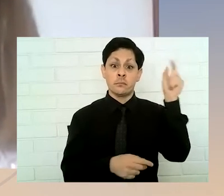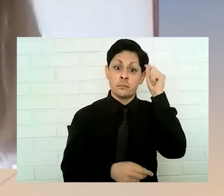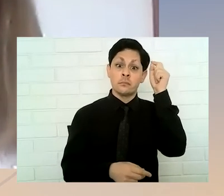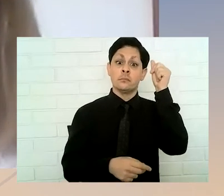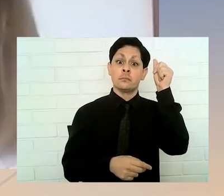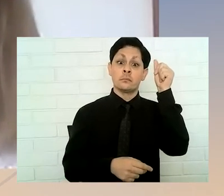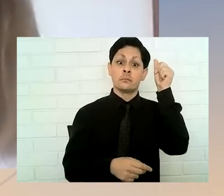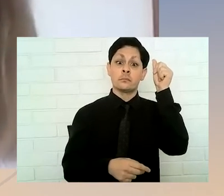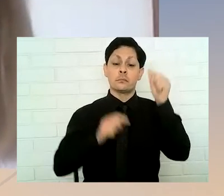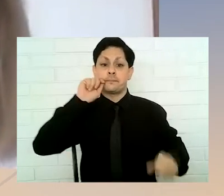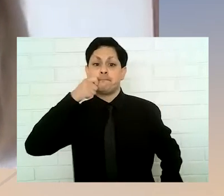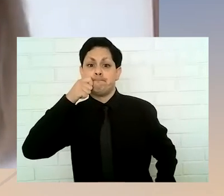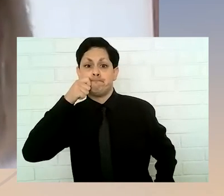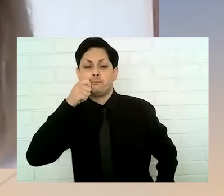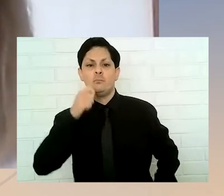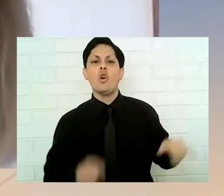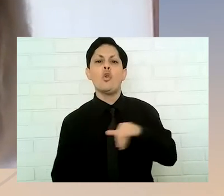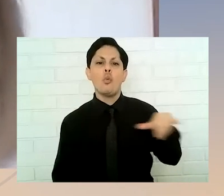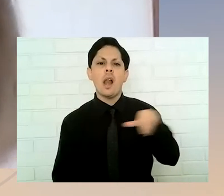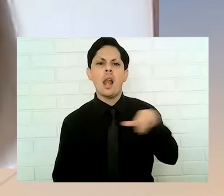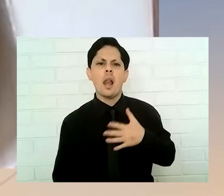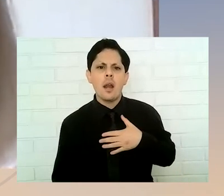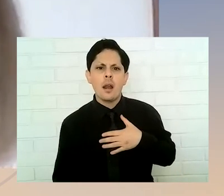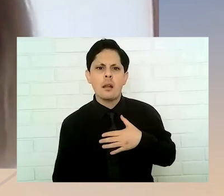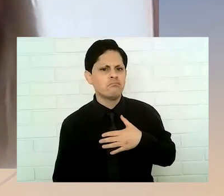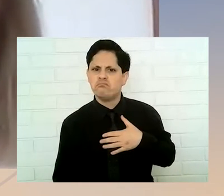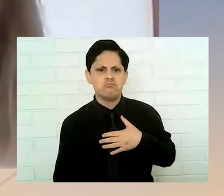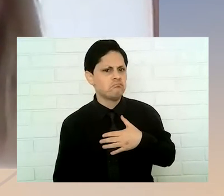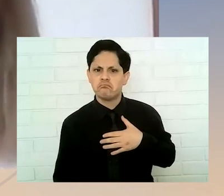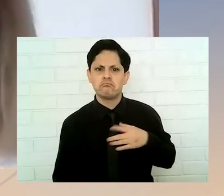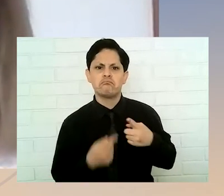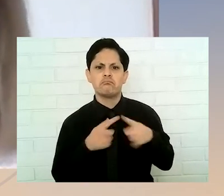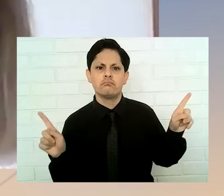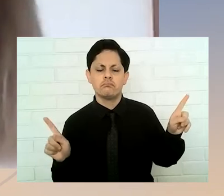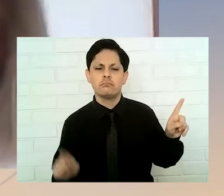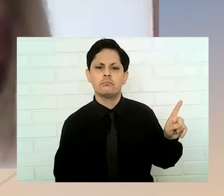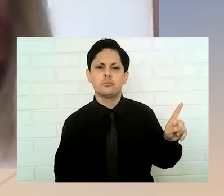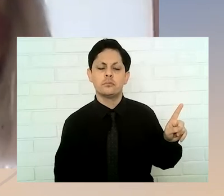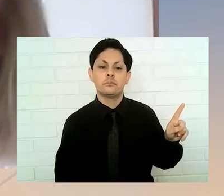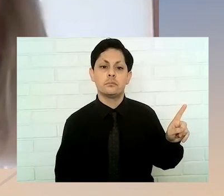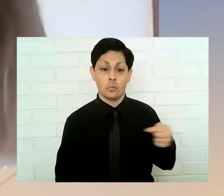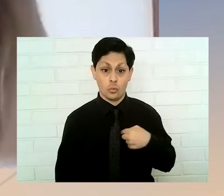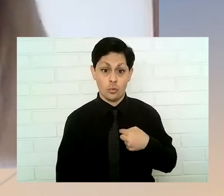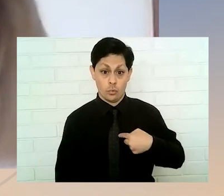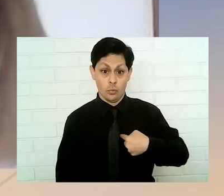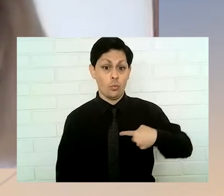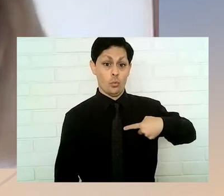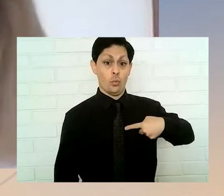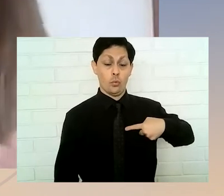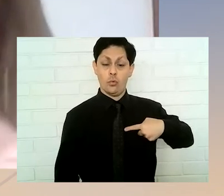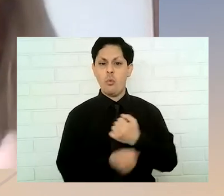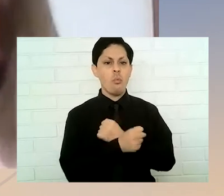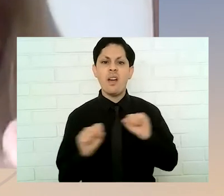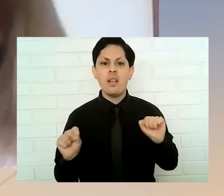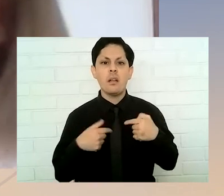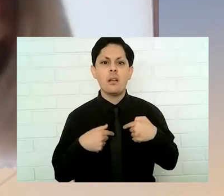por qué ser los mismos que los nuestros. Y uno no puede ser, por decirlo de alguna manera, o